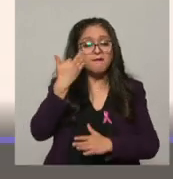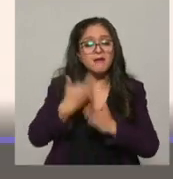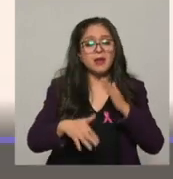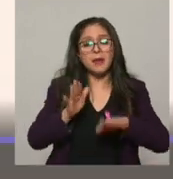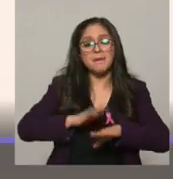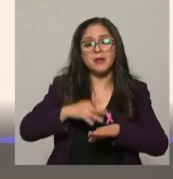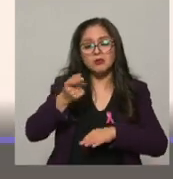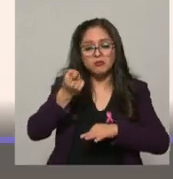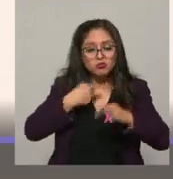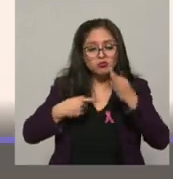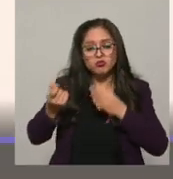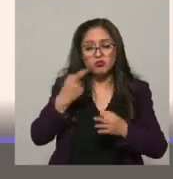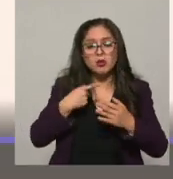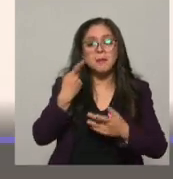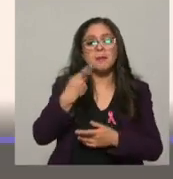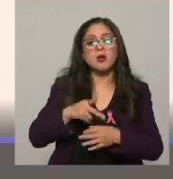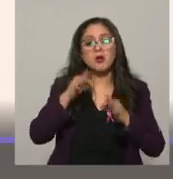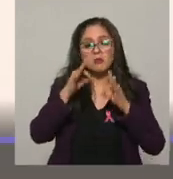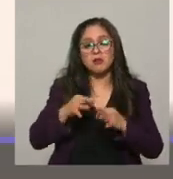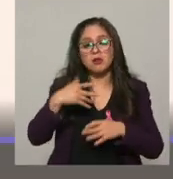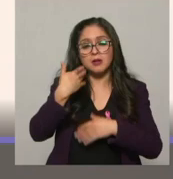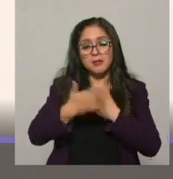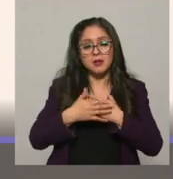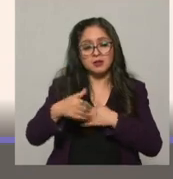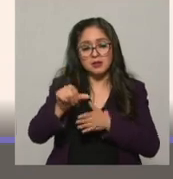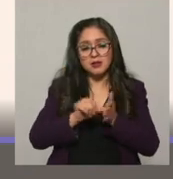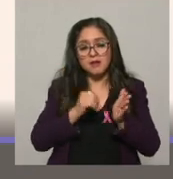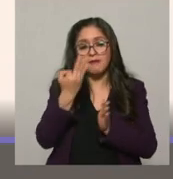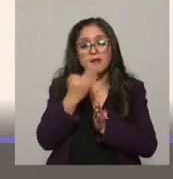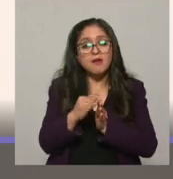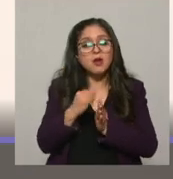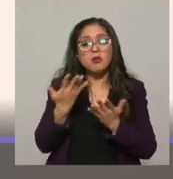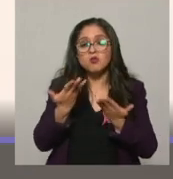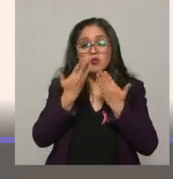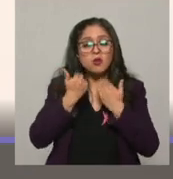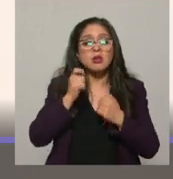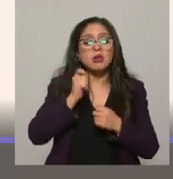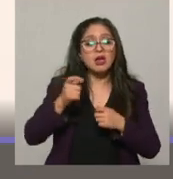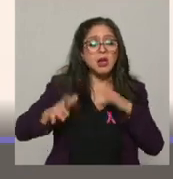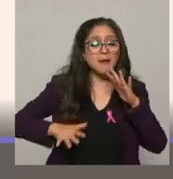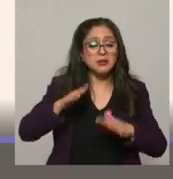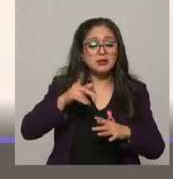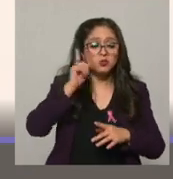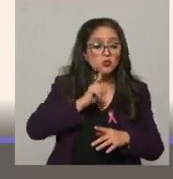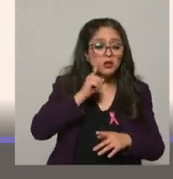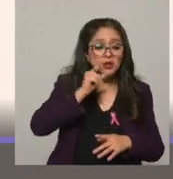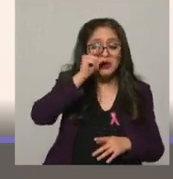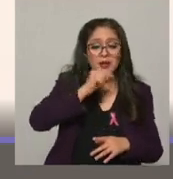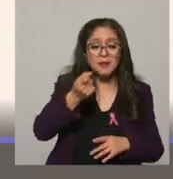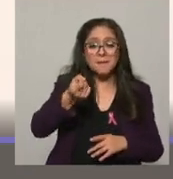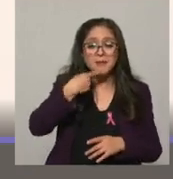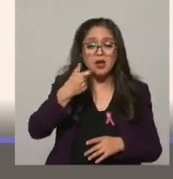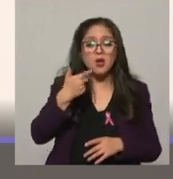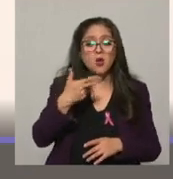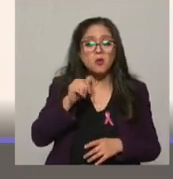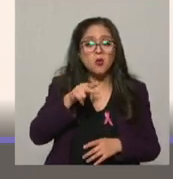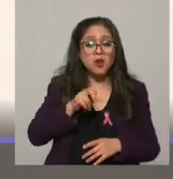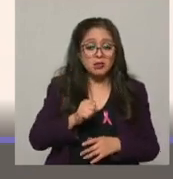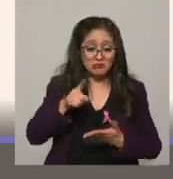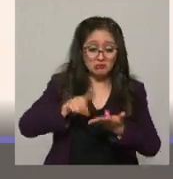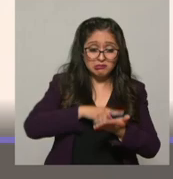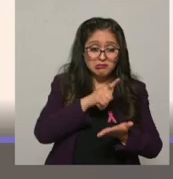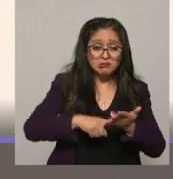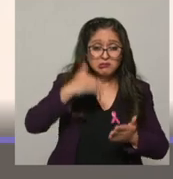sea, se desabasta en febrero, ya no hay nada y todo el año las chicas no tienen hormonas. Entonces también la suspensión de estas hormonas